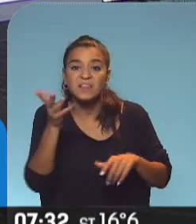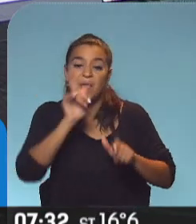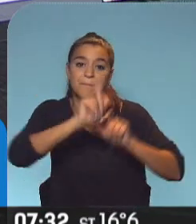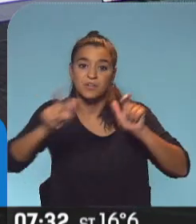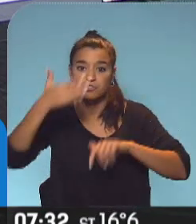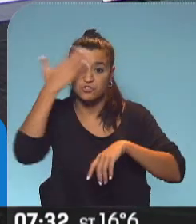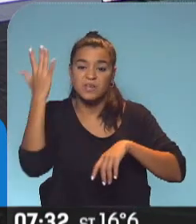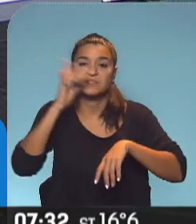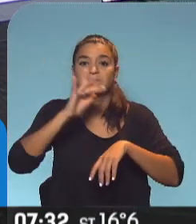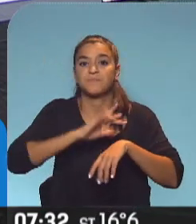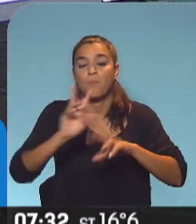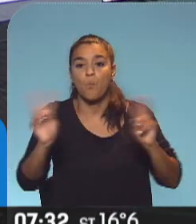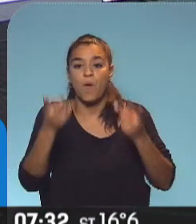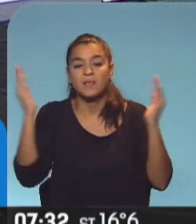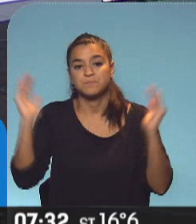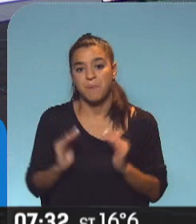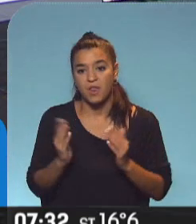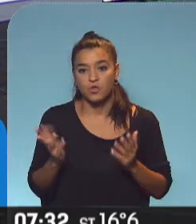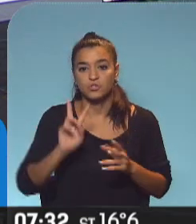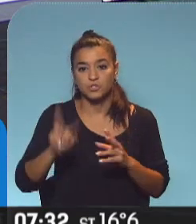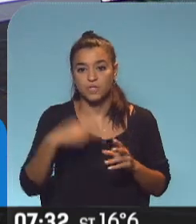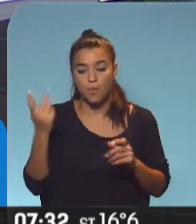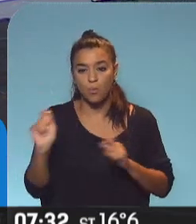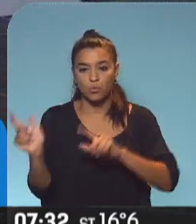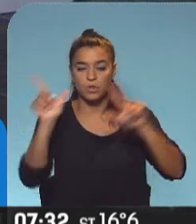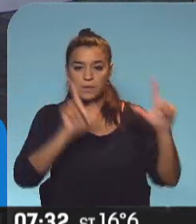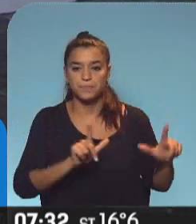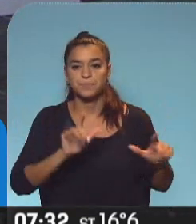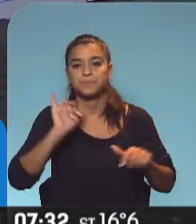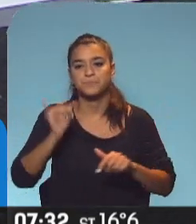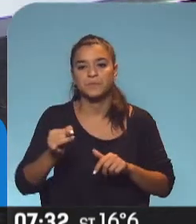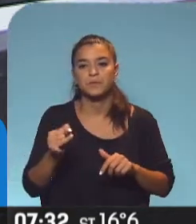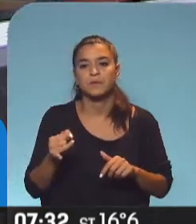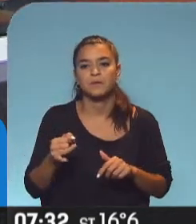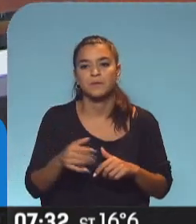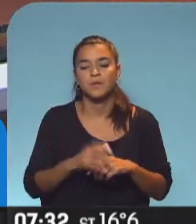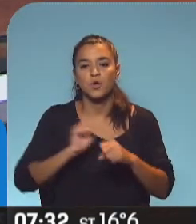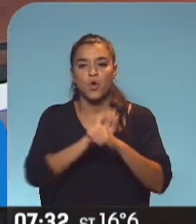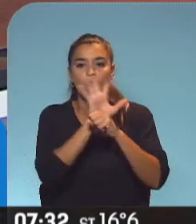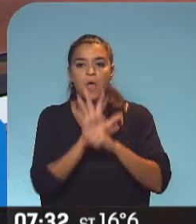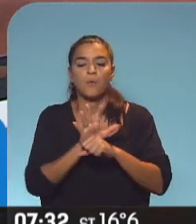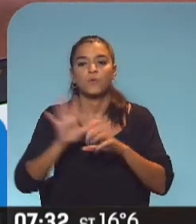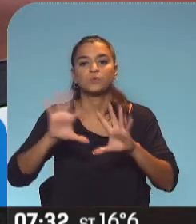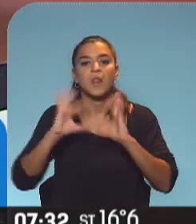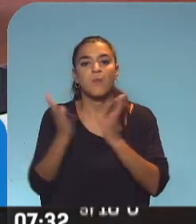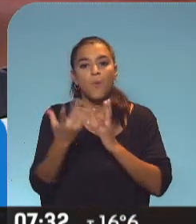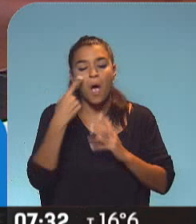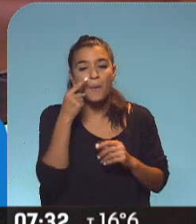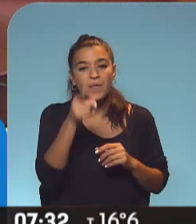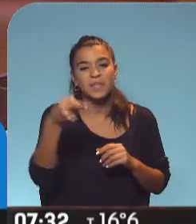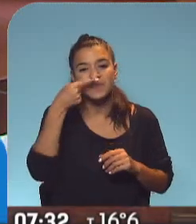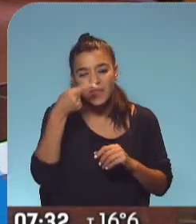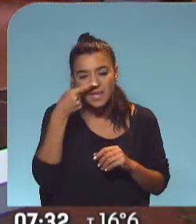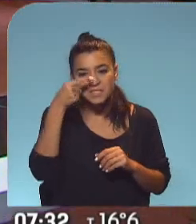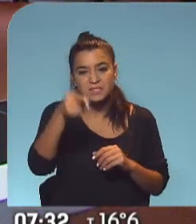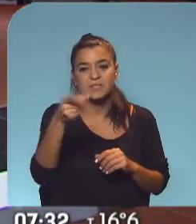que mueren es inferior. Perfecto. Segunda placa, ¿te parece, Laura? Sí, cómo no. Y seguimos recorriendo el coronavirus en el mundo, ¿no? Exactamente. Lo interesante de